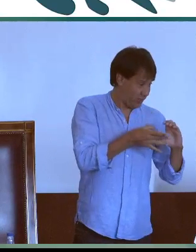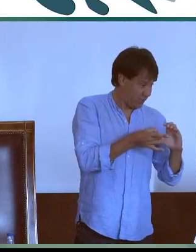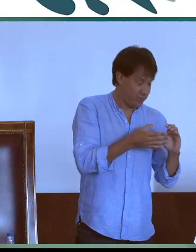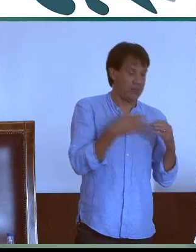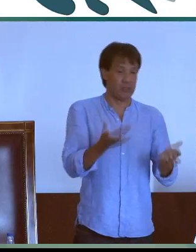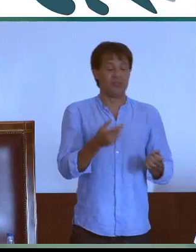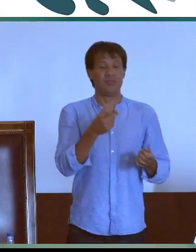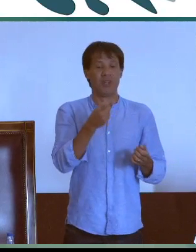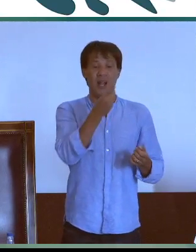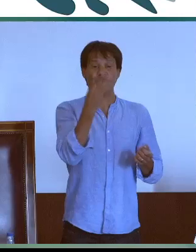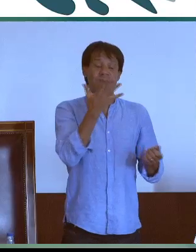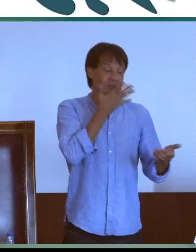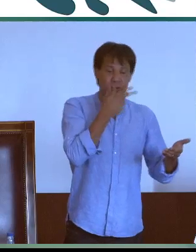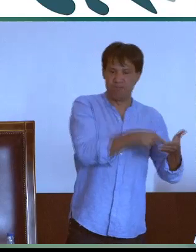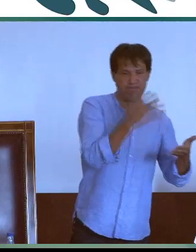Sabéis que está el DILSE.